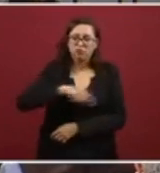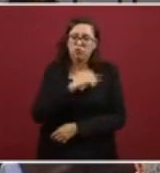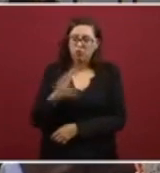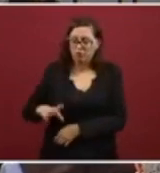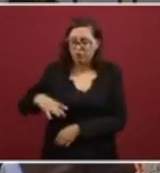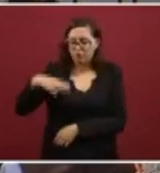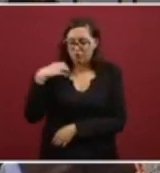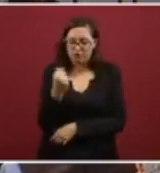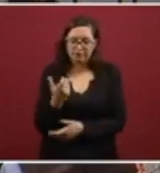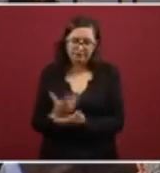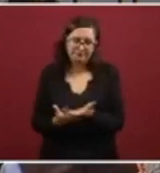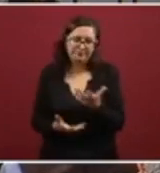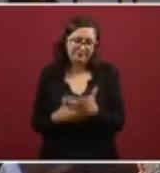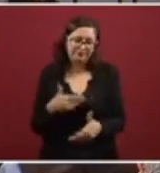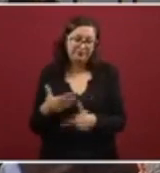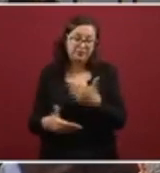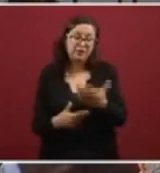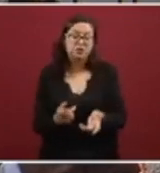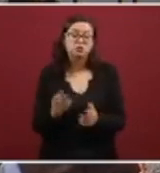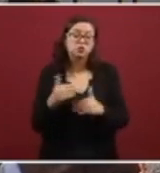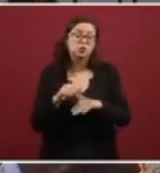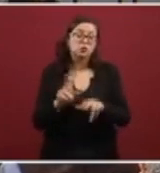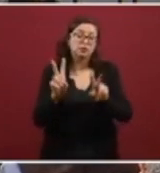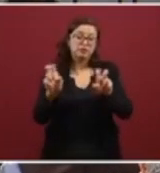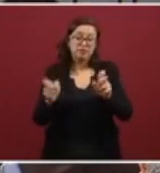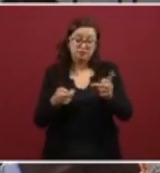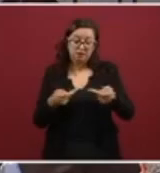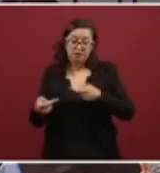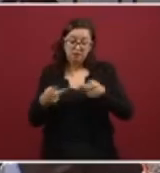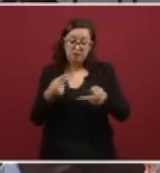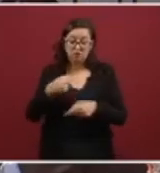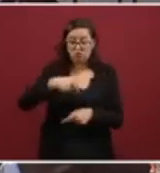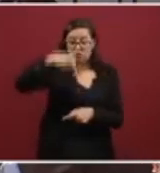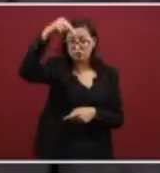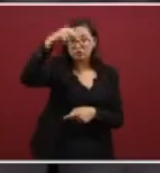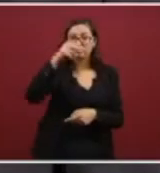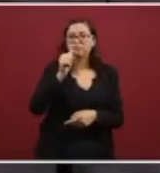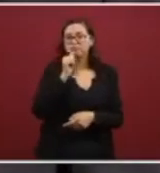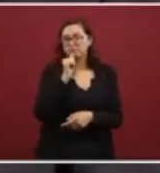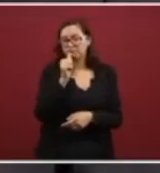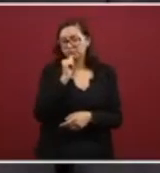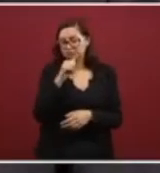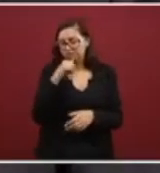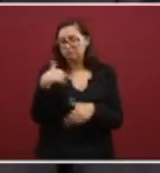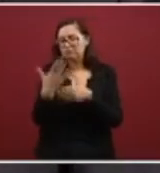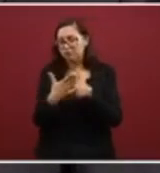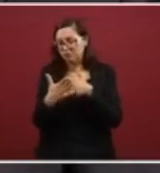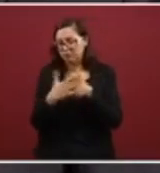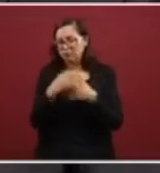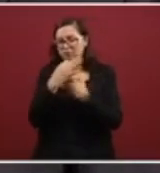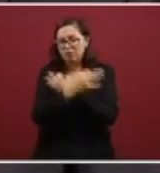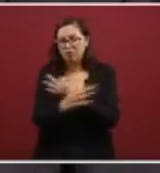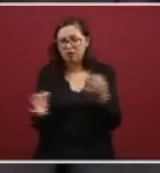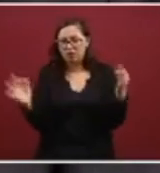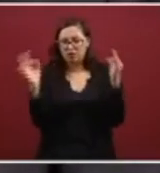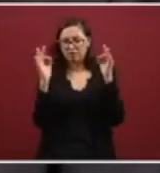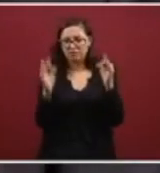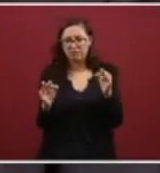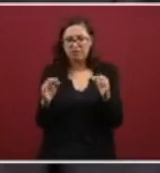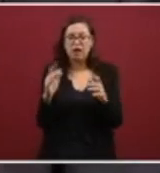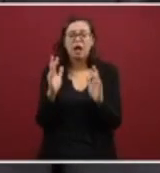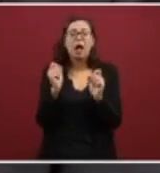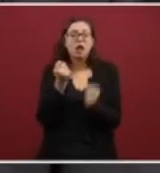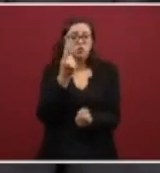más adelante podré irles informando lo que vamos a hacer, porque también está incluido, hay varias acciones incluidas, unas ya en curso y otras por